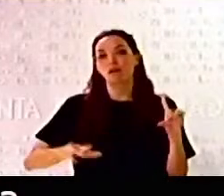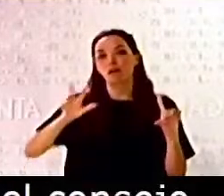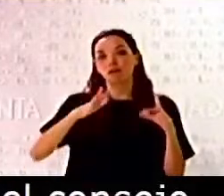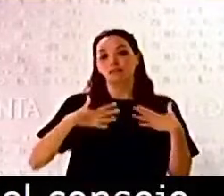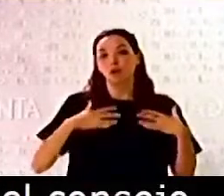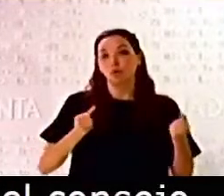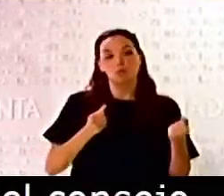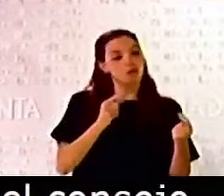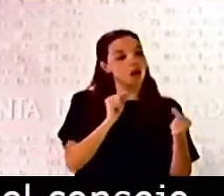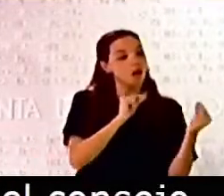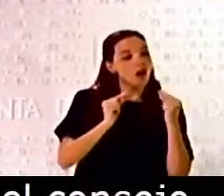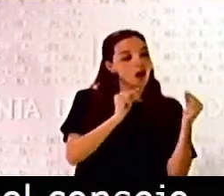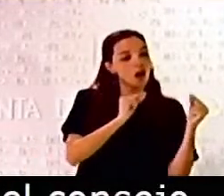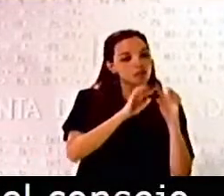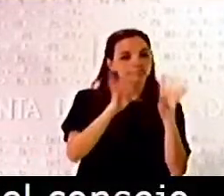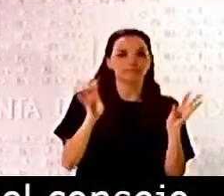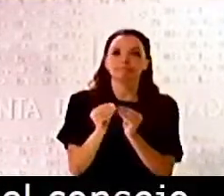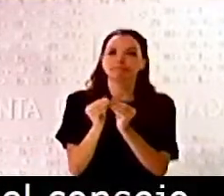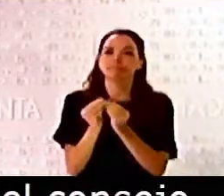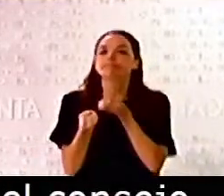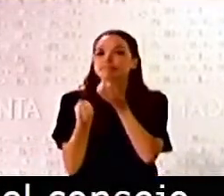Salud.